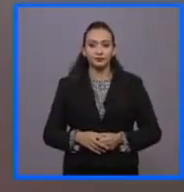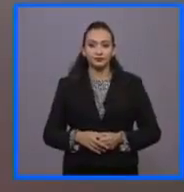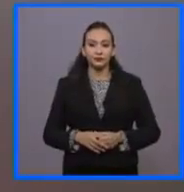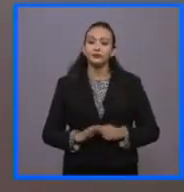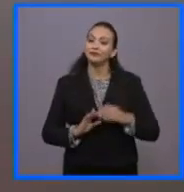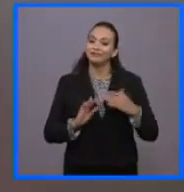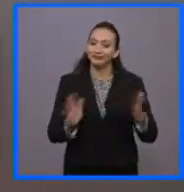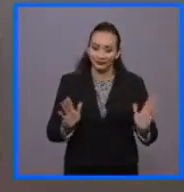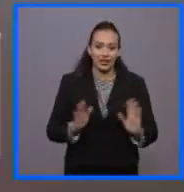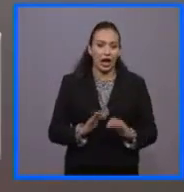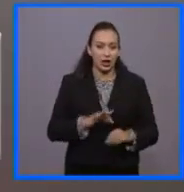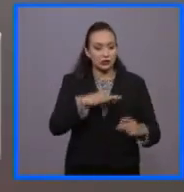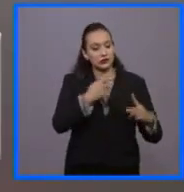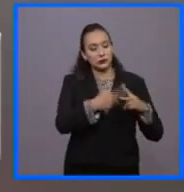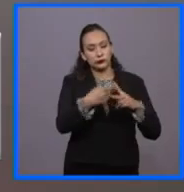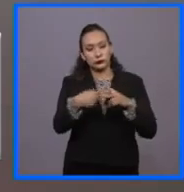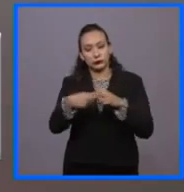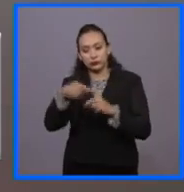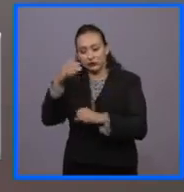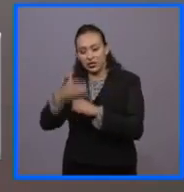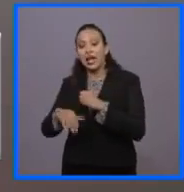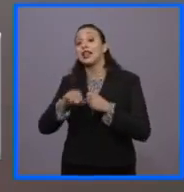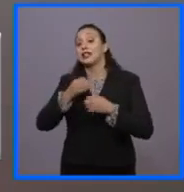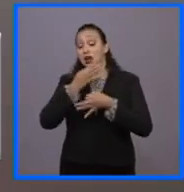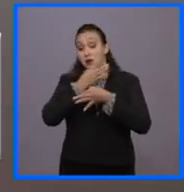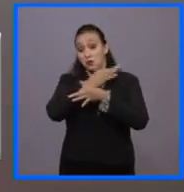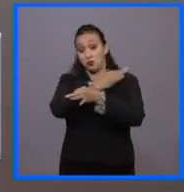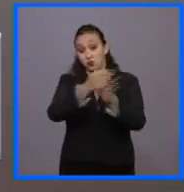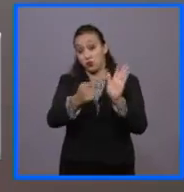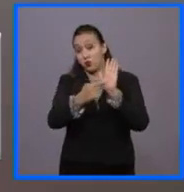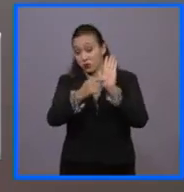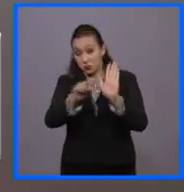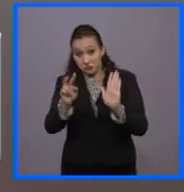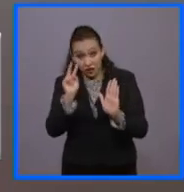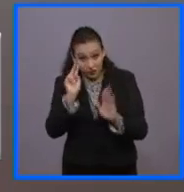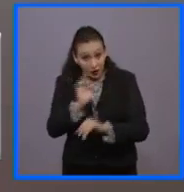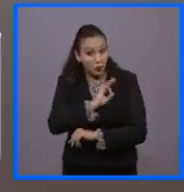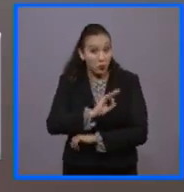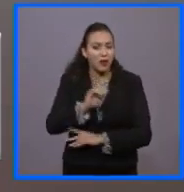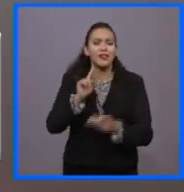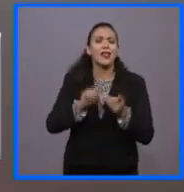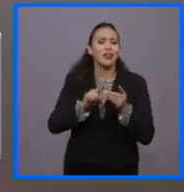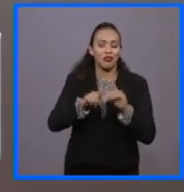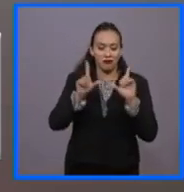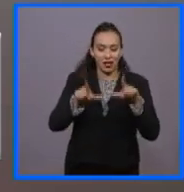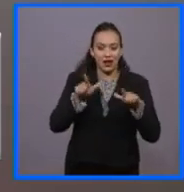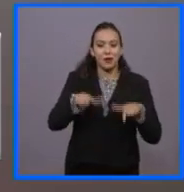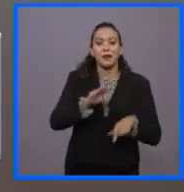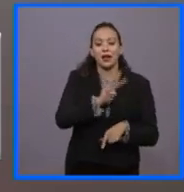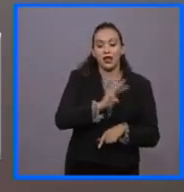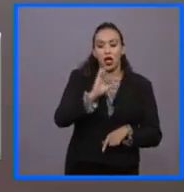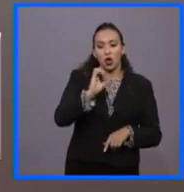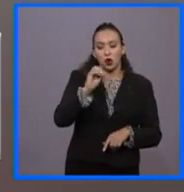Finalmente, se reitera que estos resultados son públicos y están disponibles para su consulta en la página